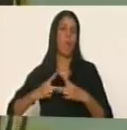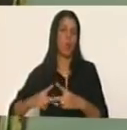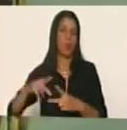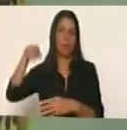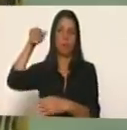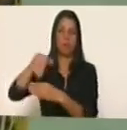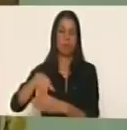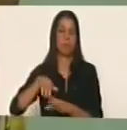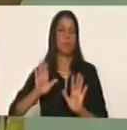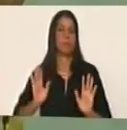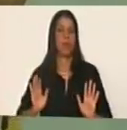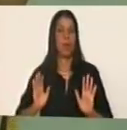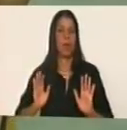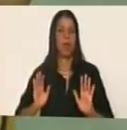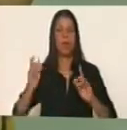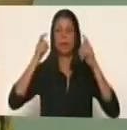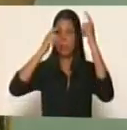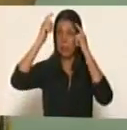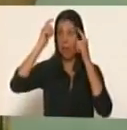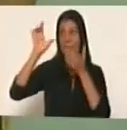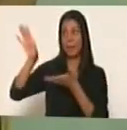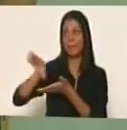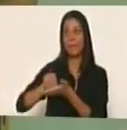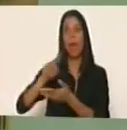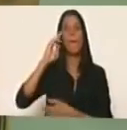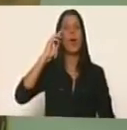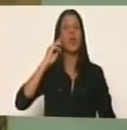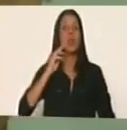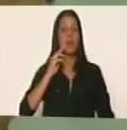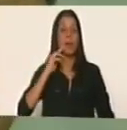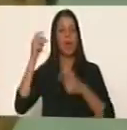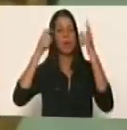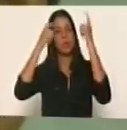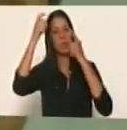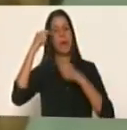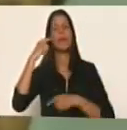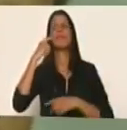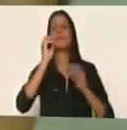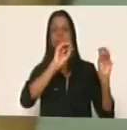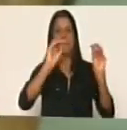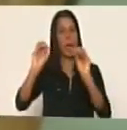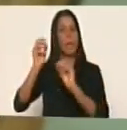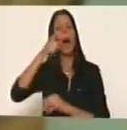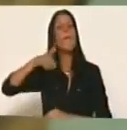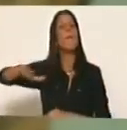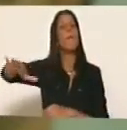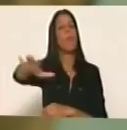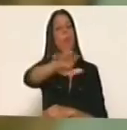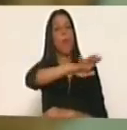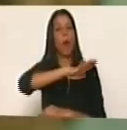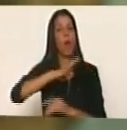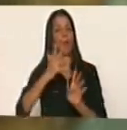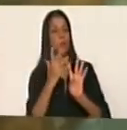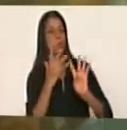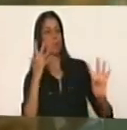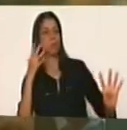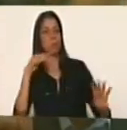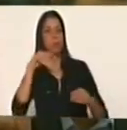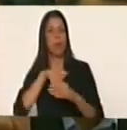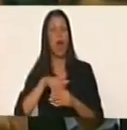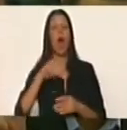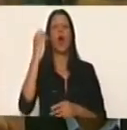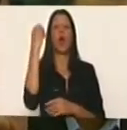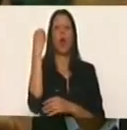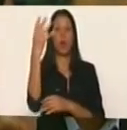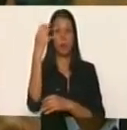Asimismo, eso lo hizo el presidente Hugo Chávez. Lo primero que hizo fue convocar al ciudadano, a la ciudadana, a expresarse en una Asamblea Nacional